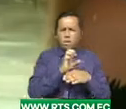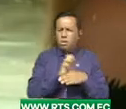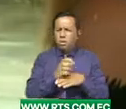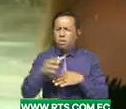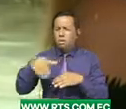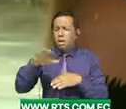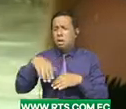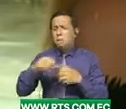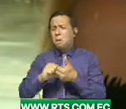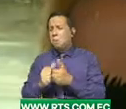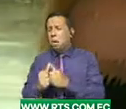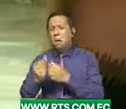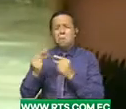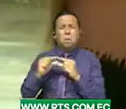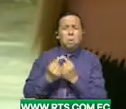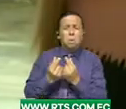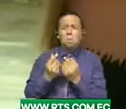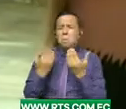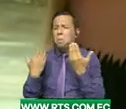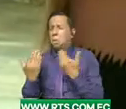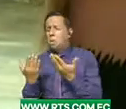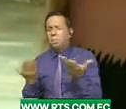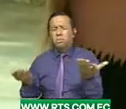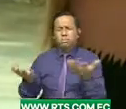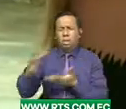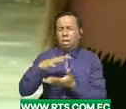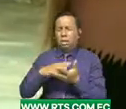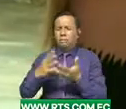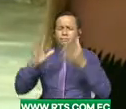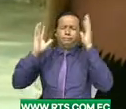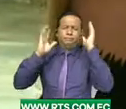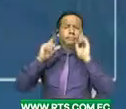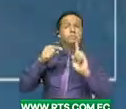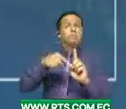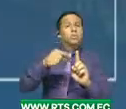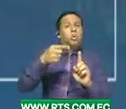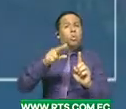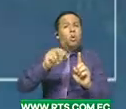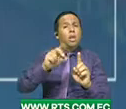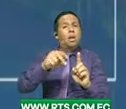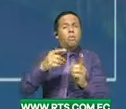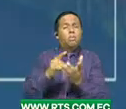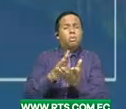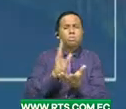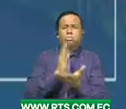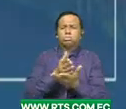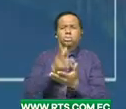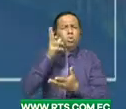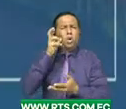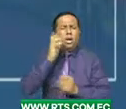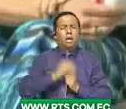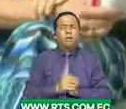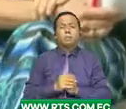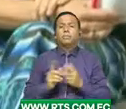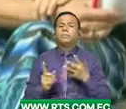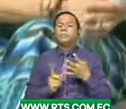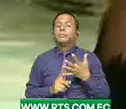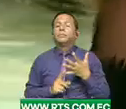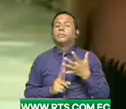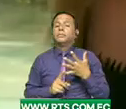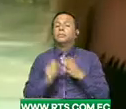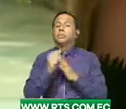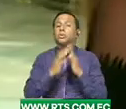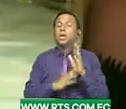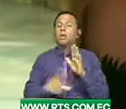los partidos políticos. No creo que van a destituir a Guadalupe Yori. Proyecto de ley de inversiones. Nosotros no